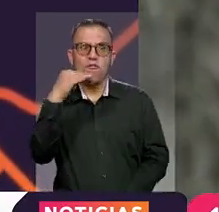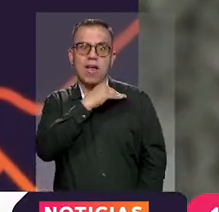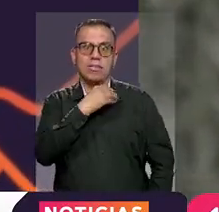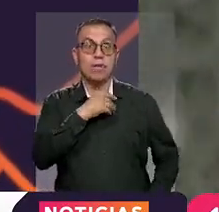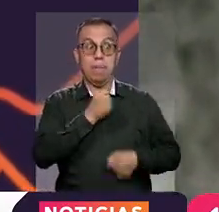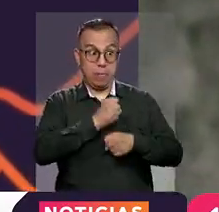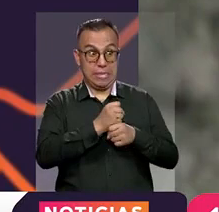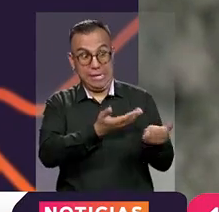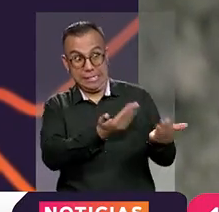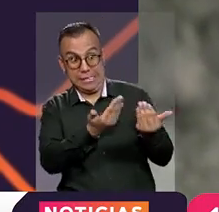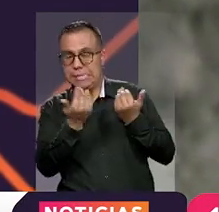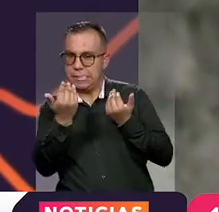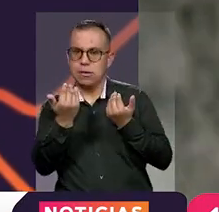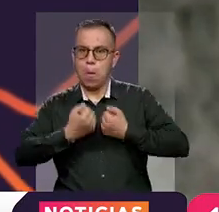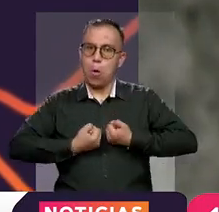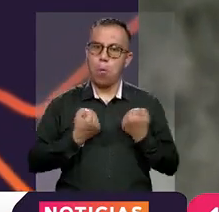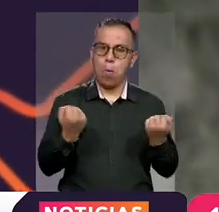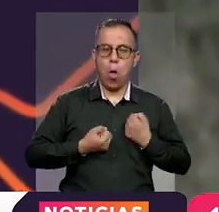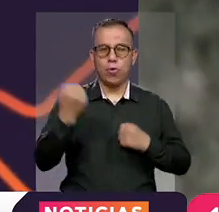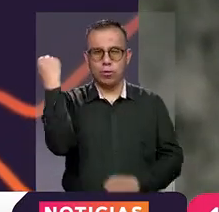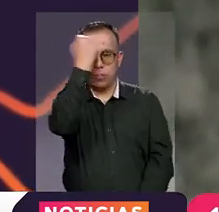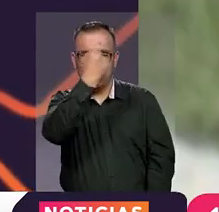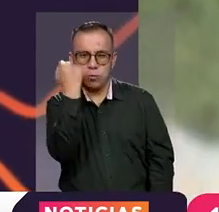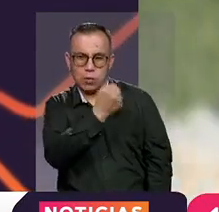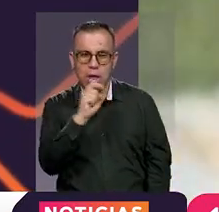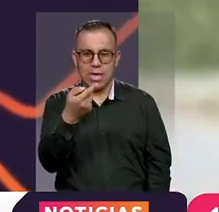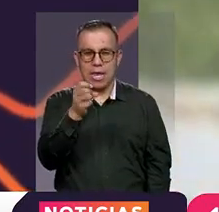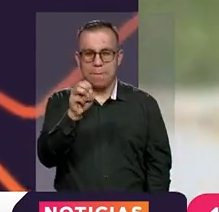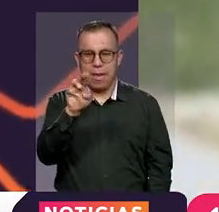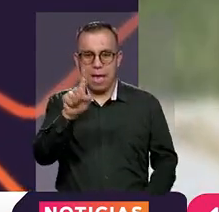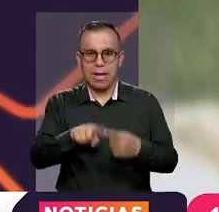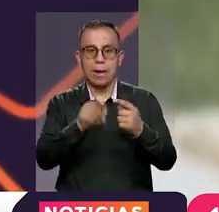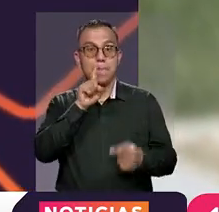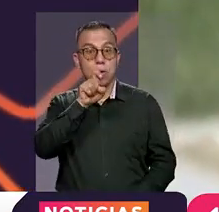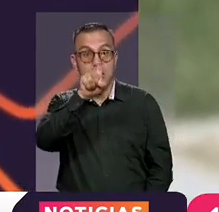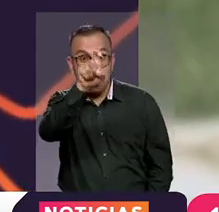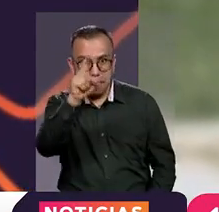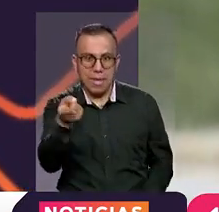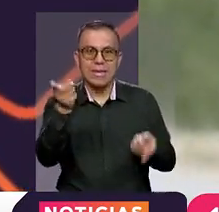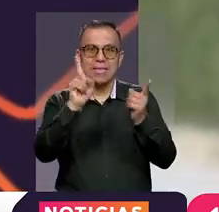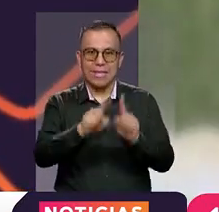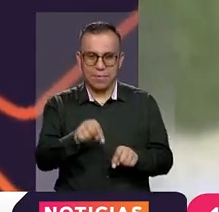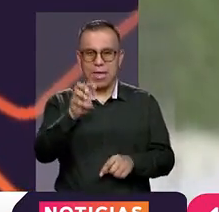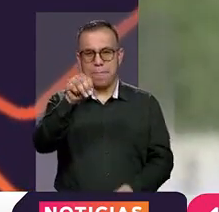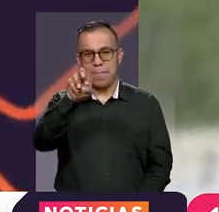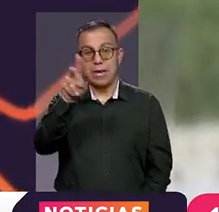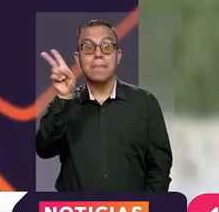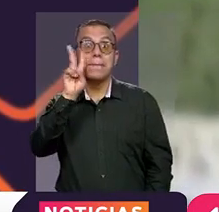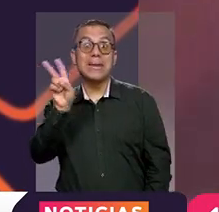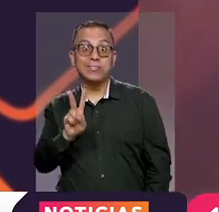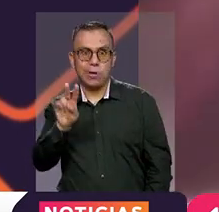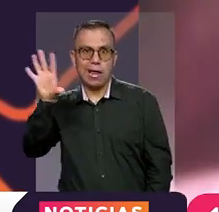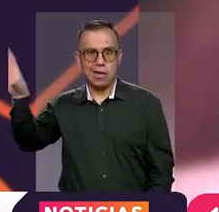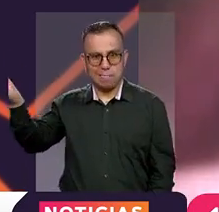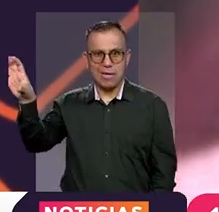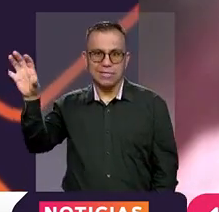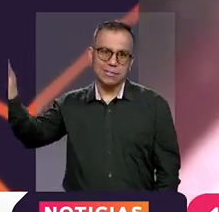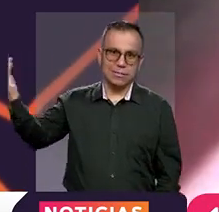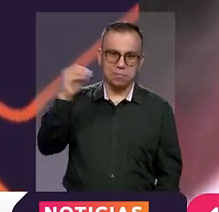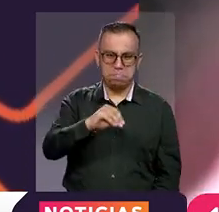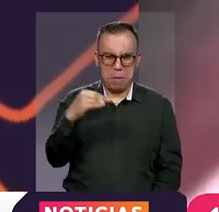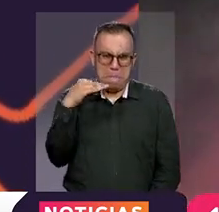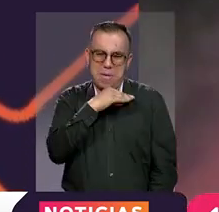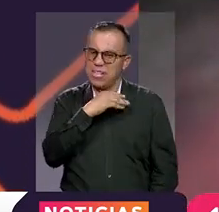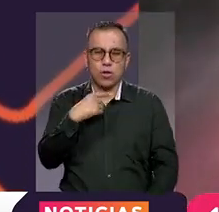promesas de trabajo desde Bogotá, Soacha, Gamarra, Huachica, Bucaramanga y hasta de Mérida, Venezuela, no fue un error, sino una